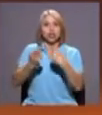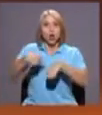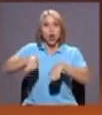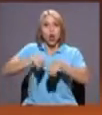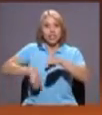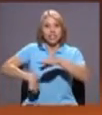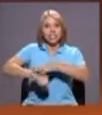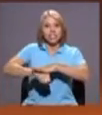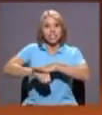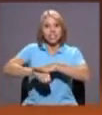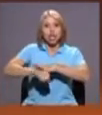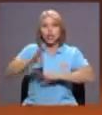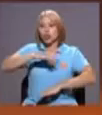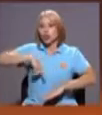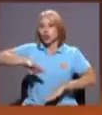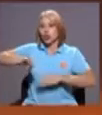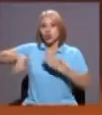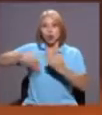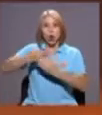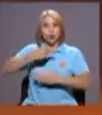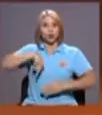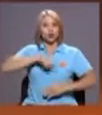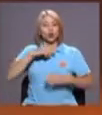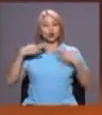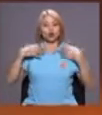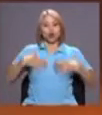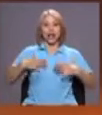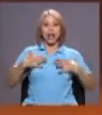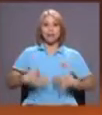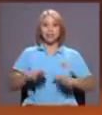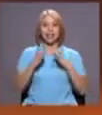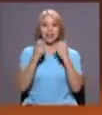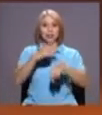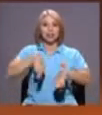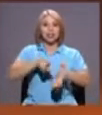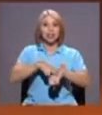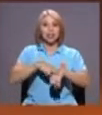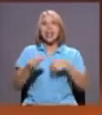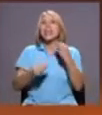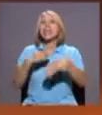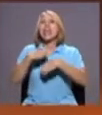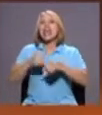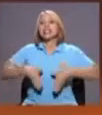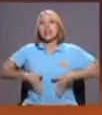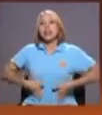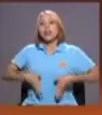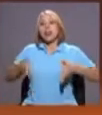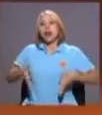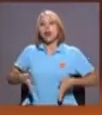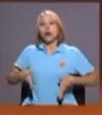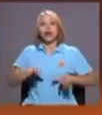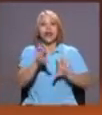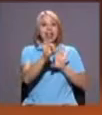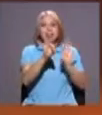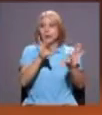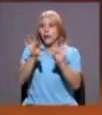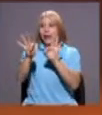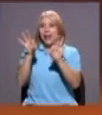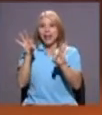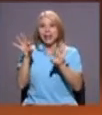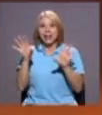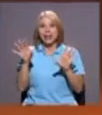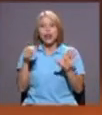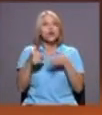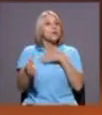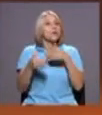escoger figuras de cada uno de esos equipos, aunque haya sido entrenador antes de alguno de ellos, aunque haya jugado antes con alguno de